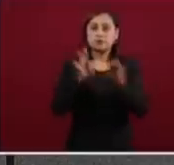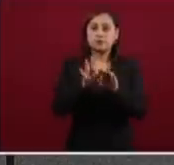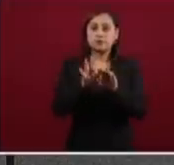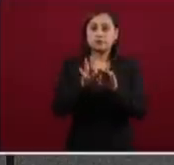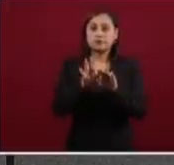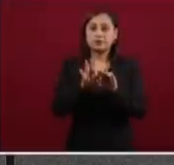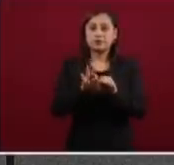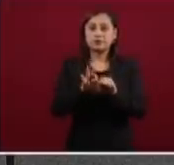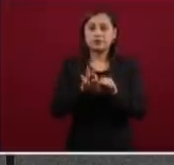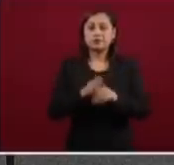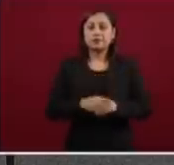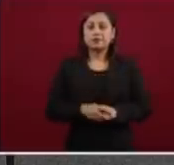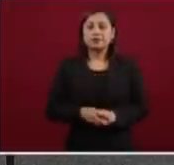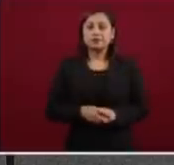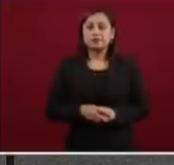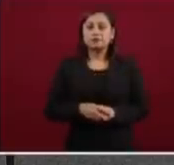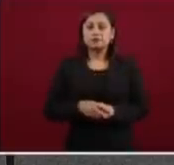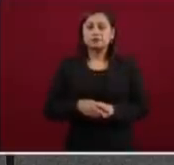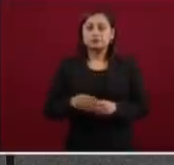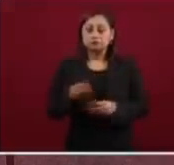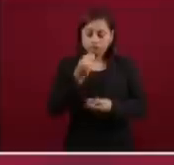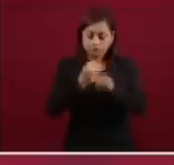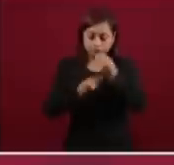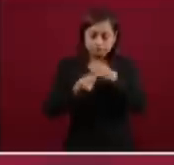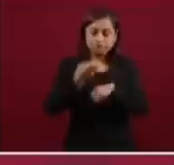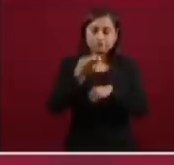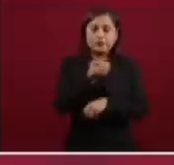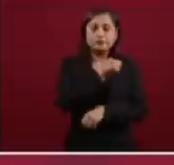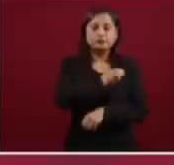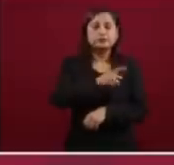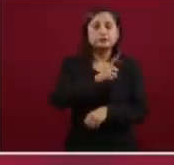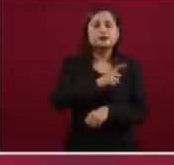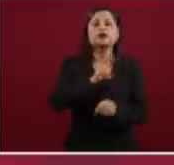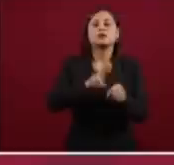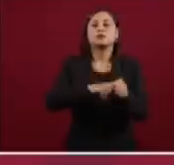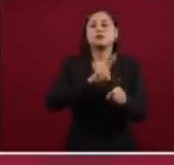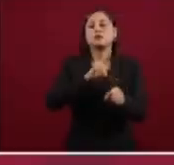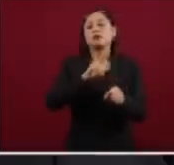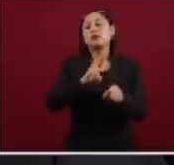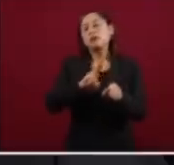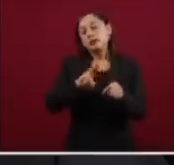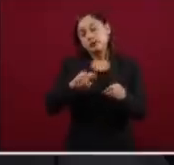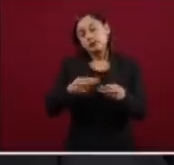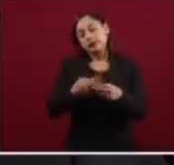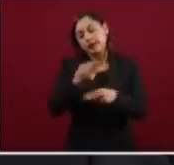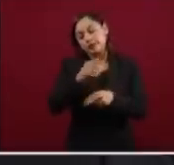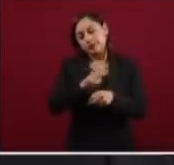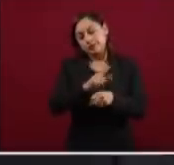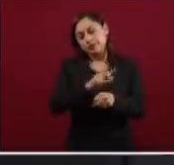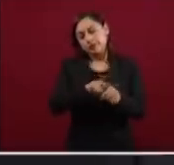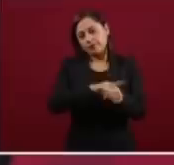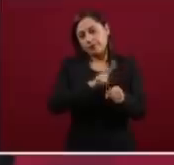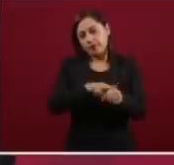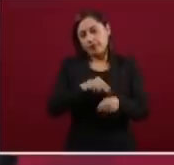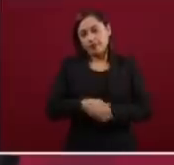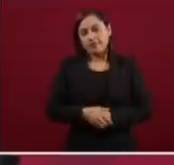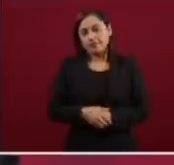y comer lo más natural que se pueda e